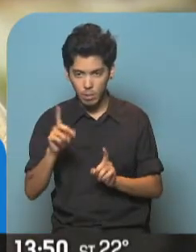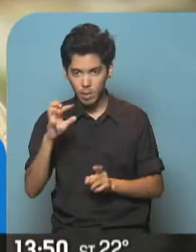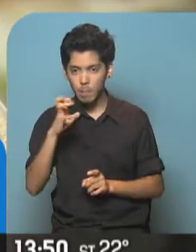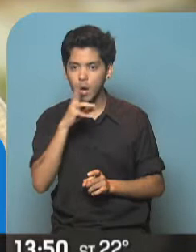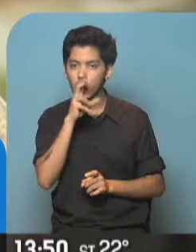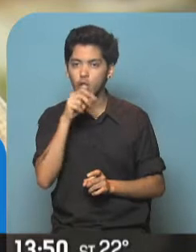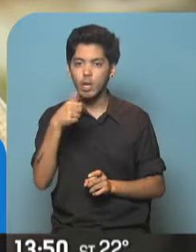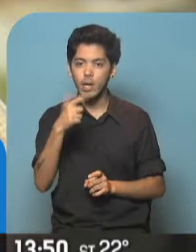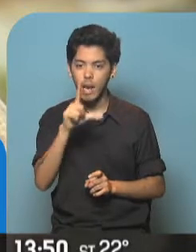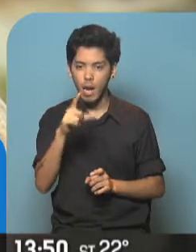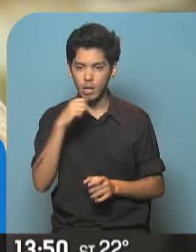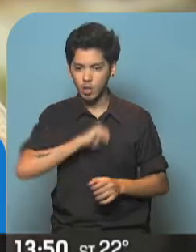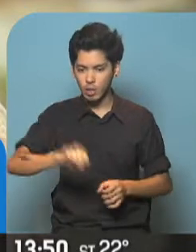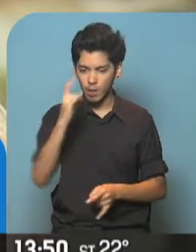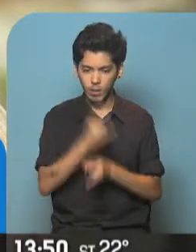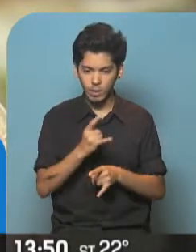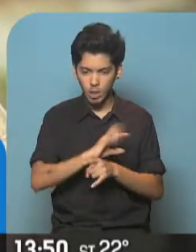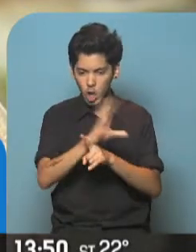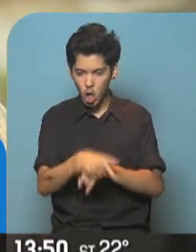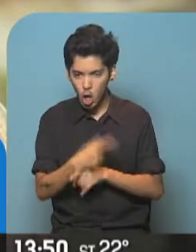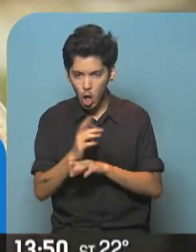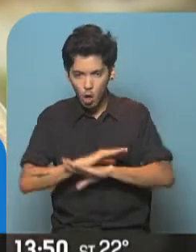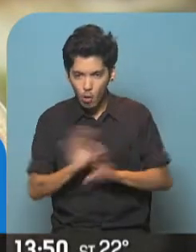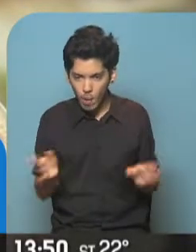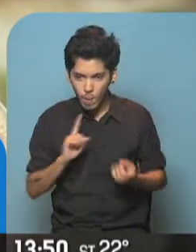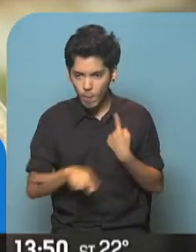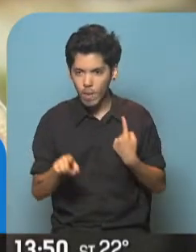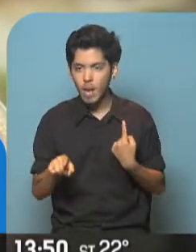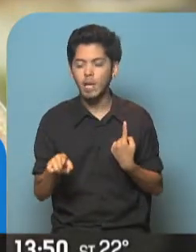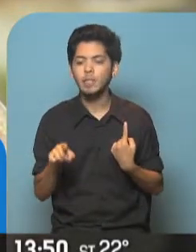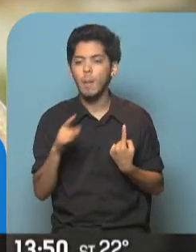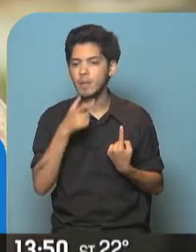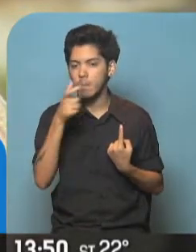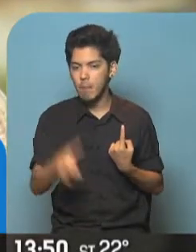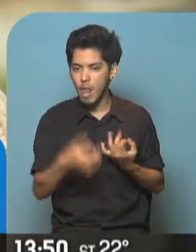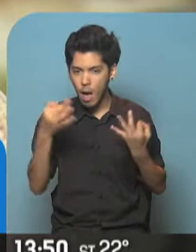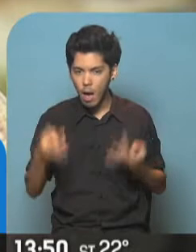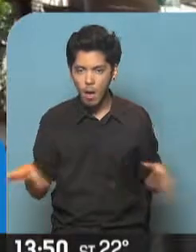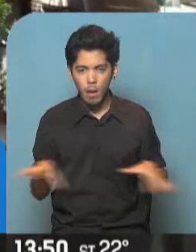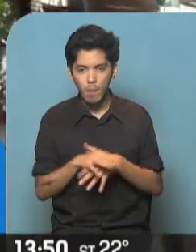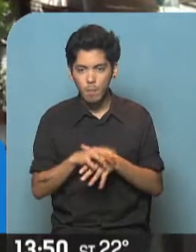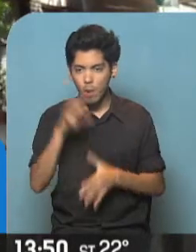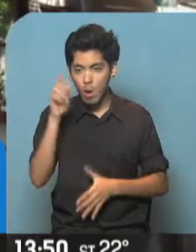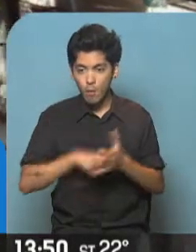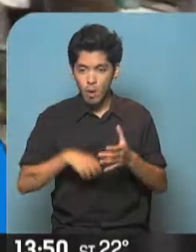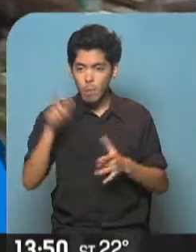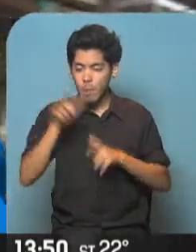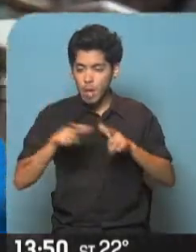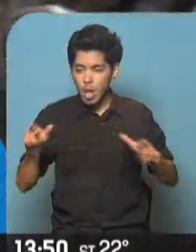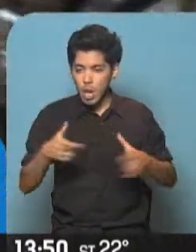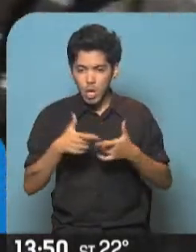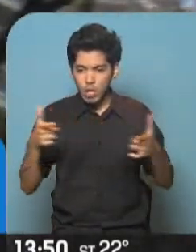patronal y nos estafan, nos roban. Directamente esa es la palabra, porque lo firman gente que no